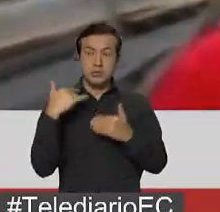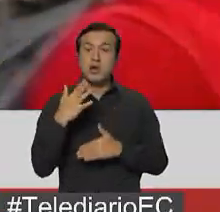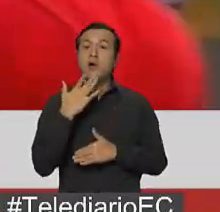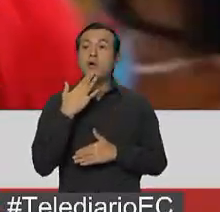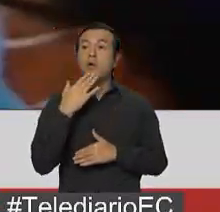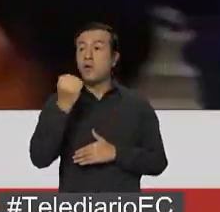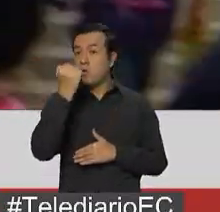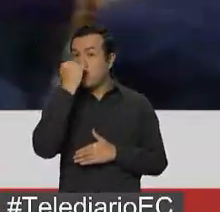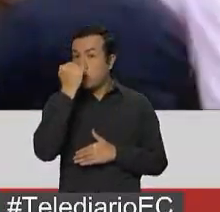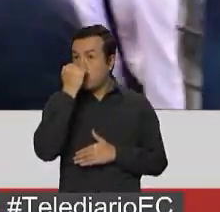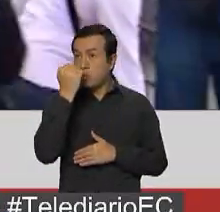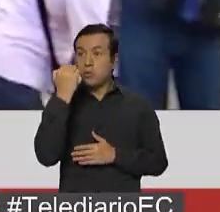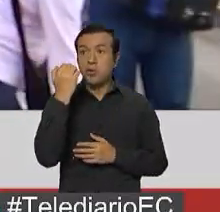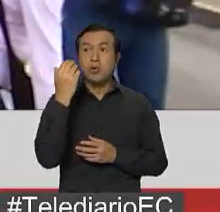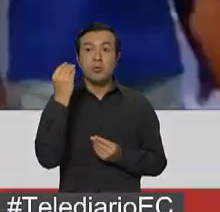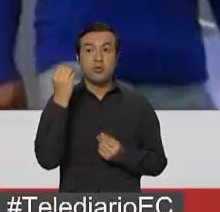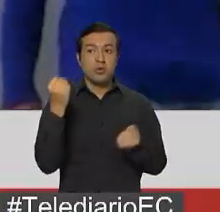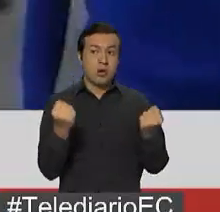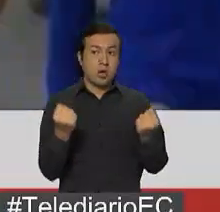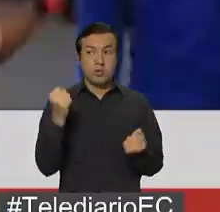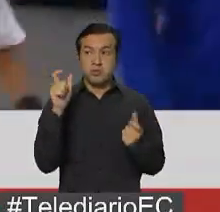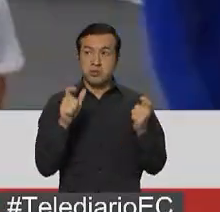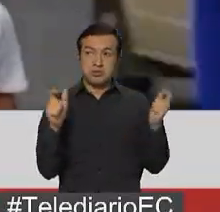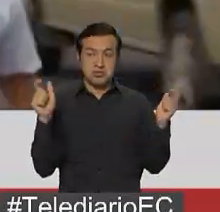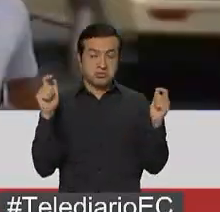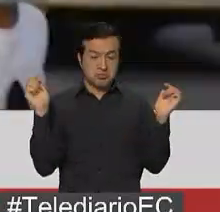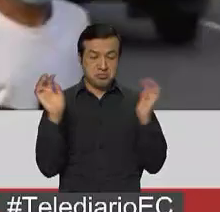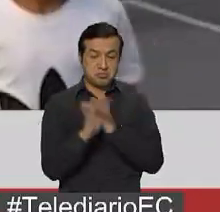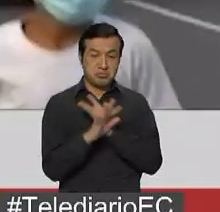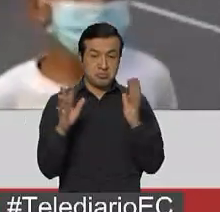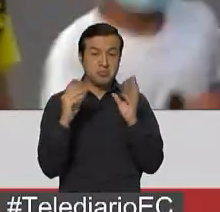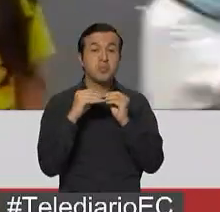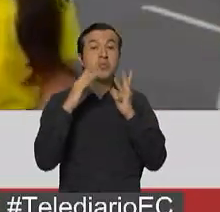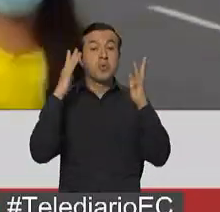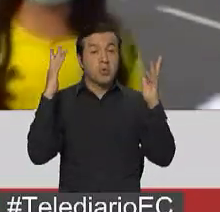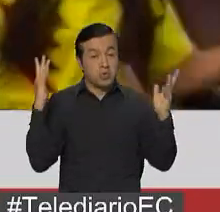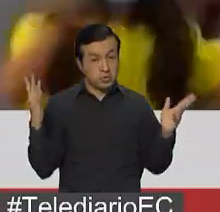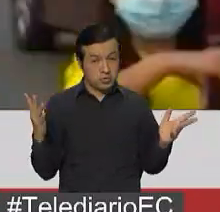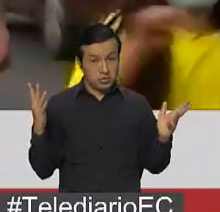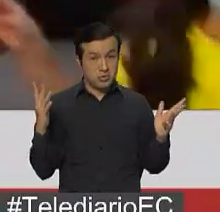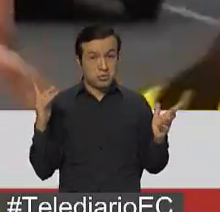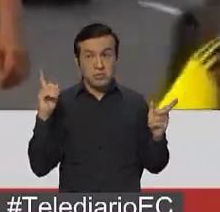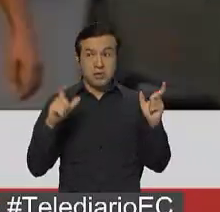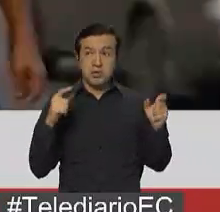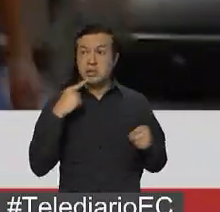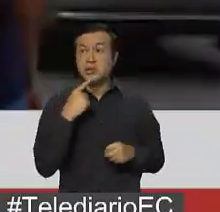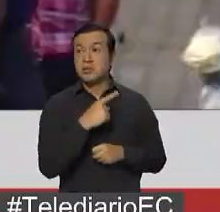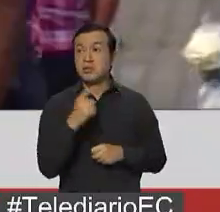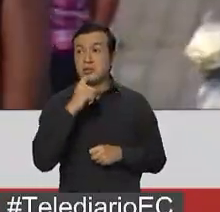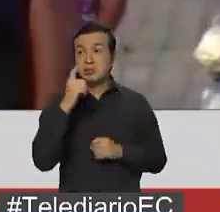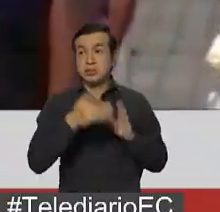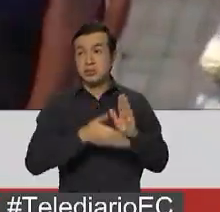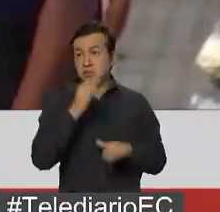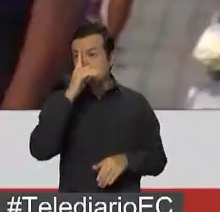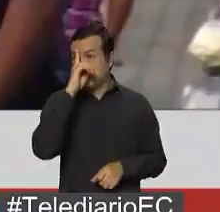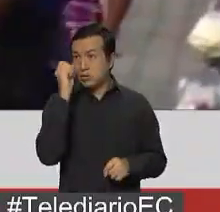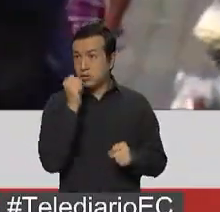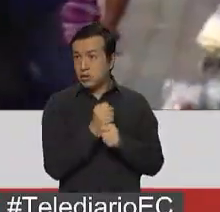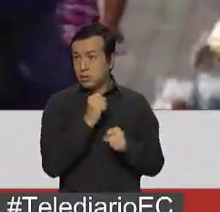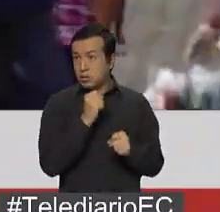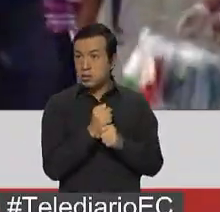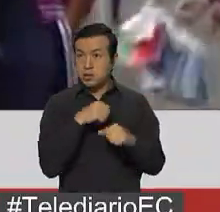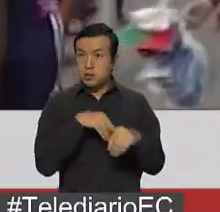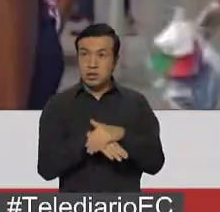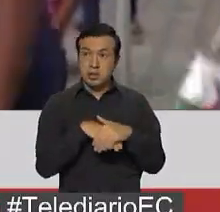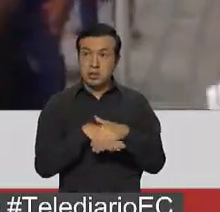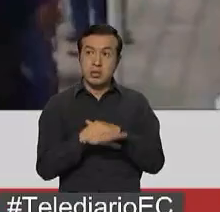en rojo la presencia de vehículos y personas en las calles fue masiva pues la gente afirmaba que debía trabajar los ingresos a